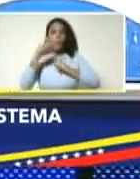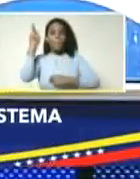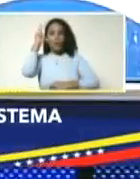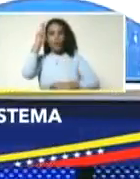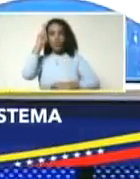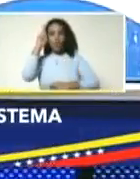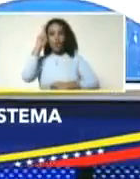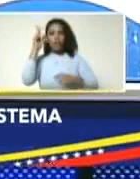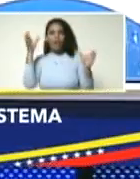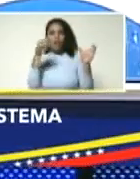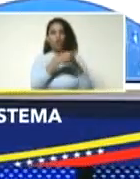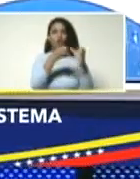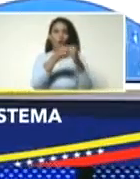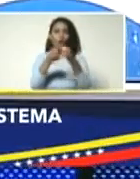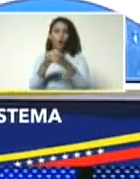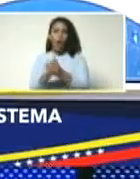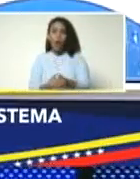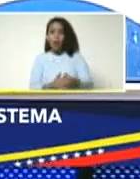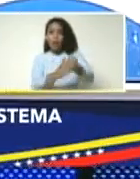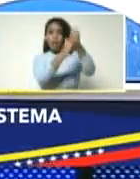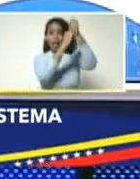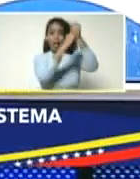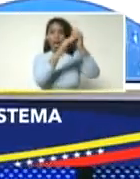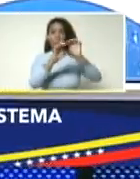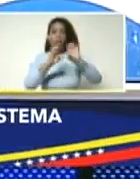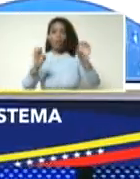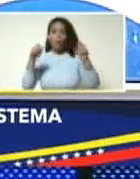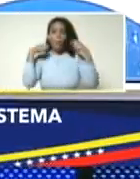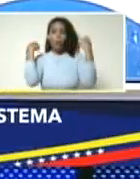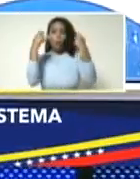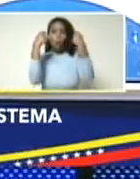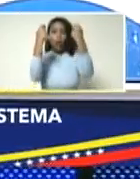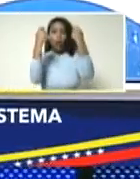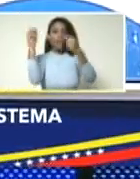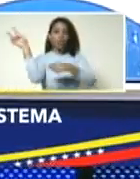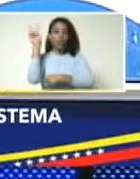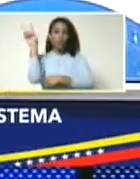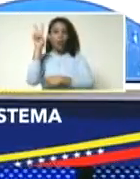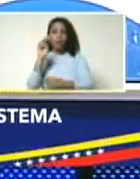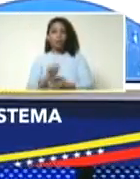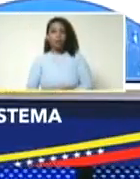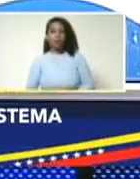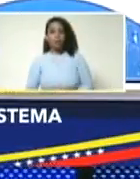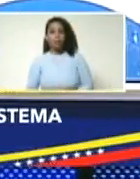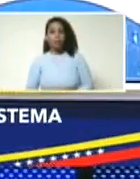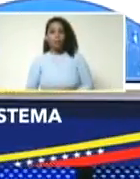de generaciones, líder de la educación popular venezolana.